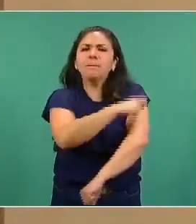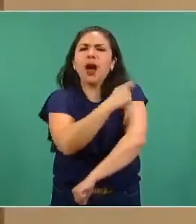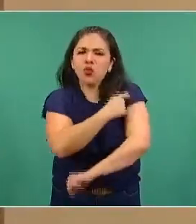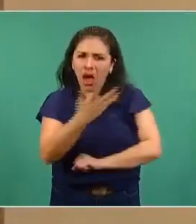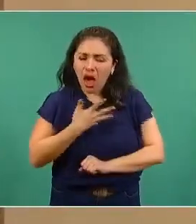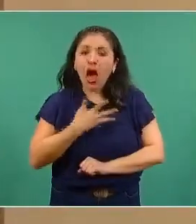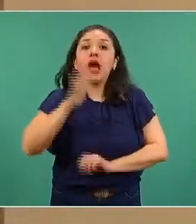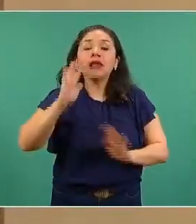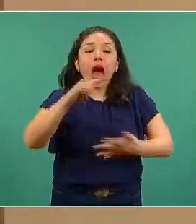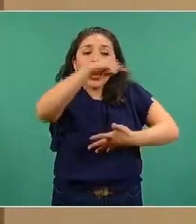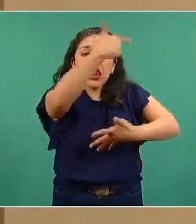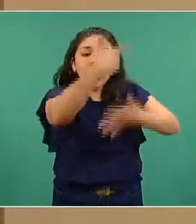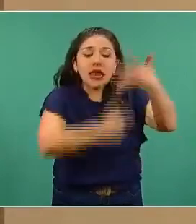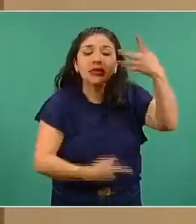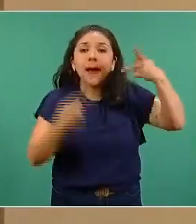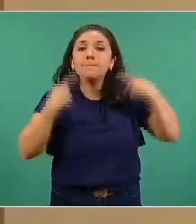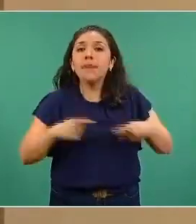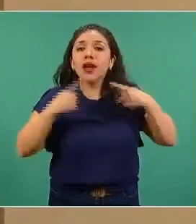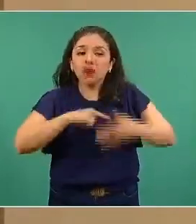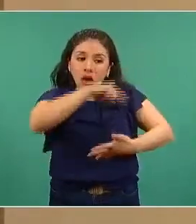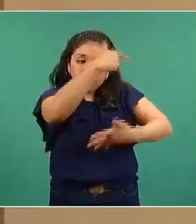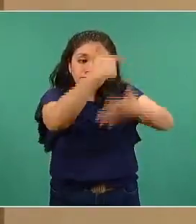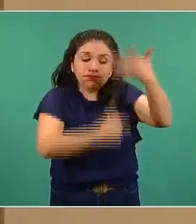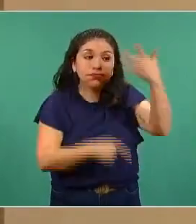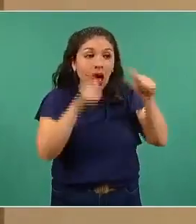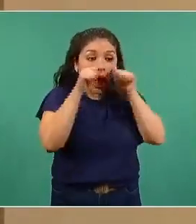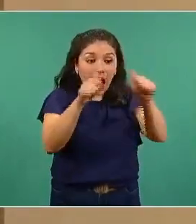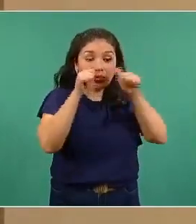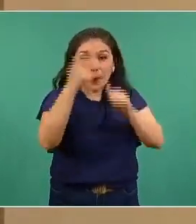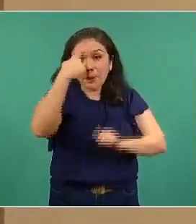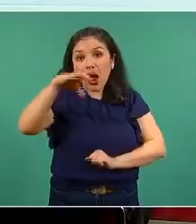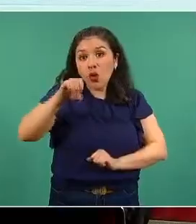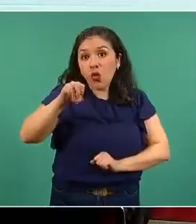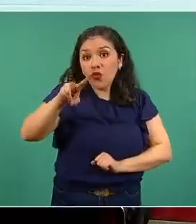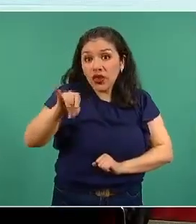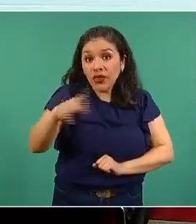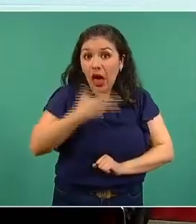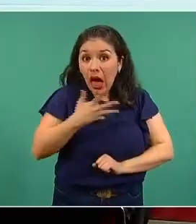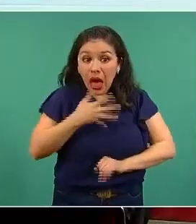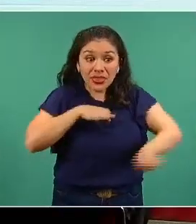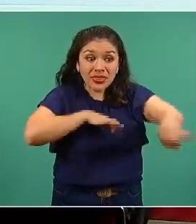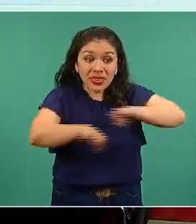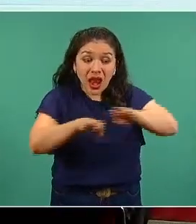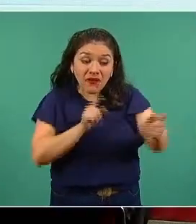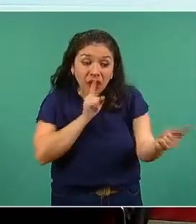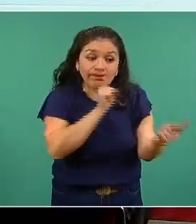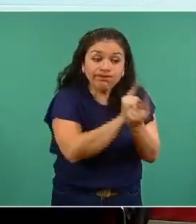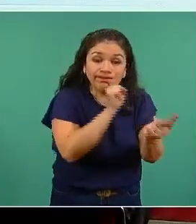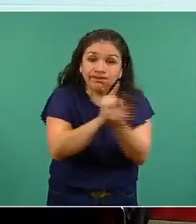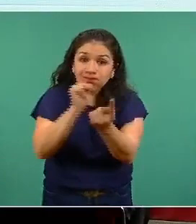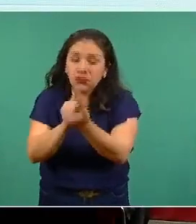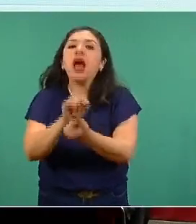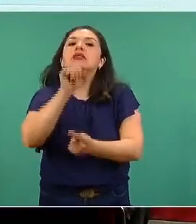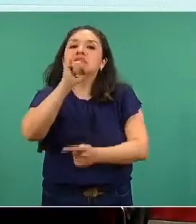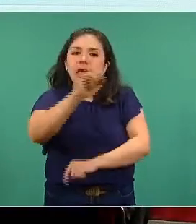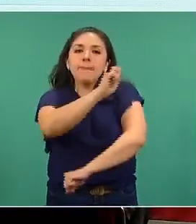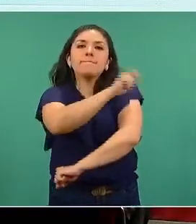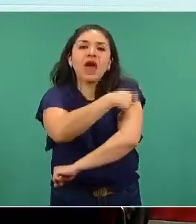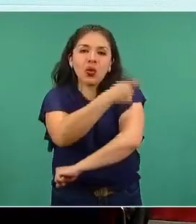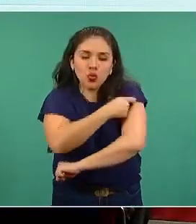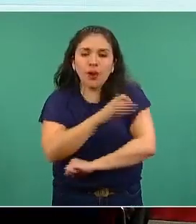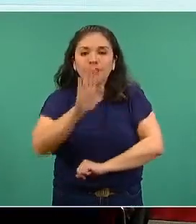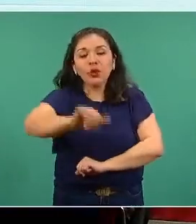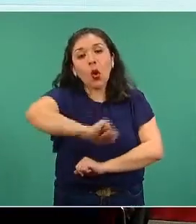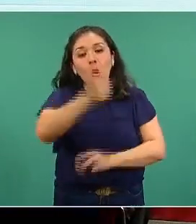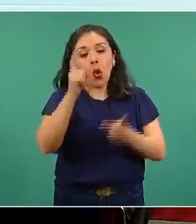los censos del personal que está en las unidades COVID y quien está trabajando en unidad COVID va a ser vacunado. La otra cosa